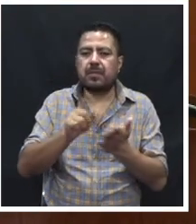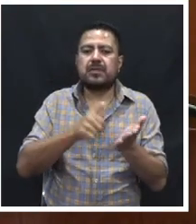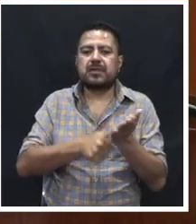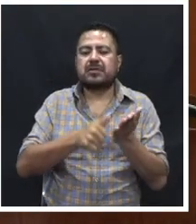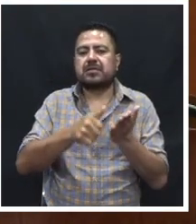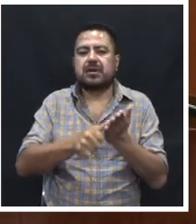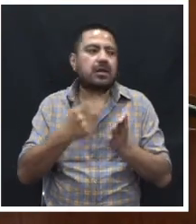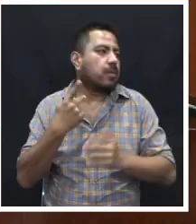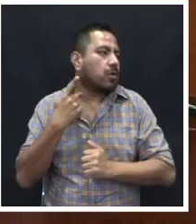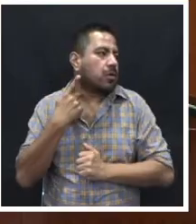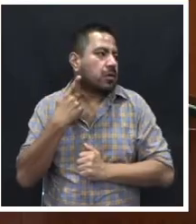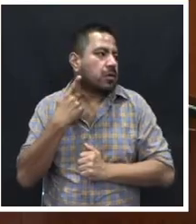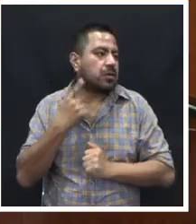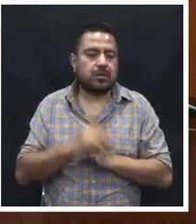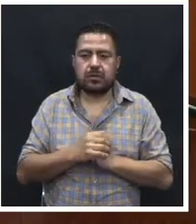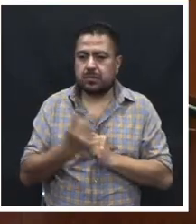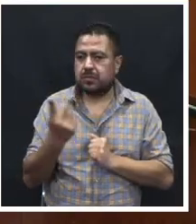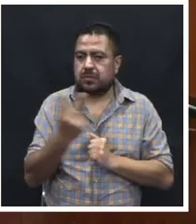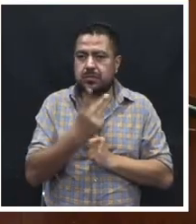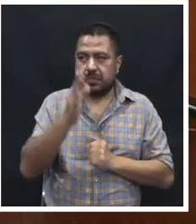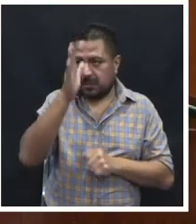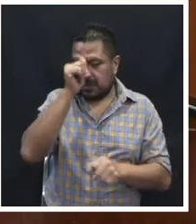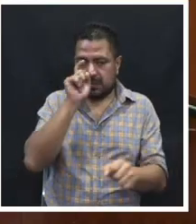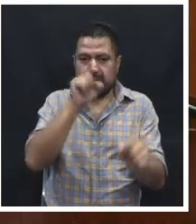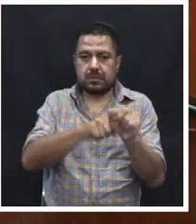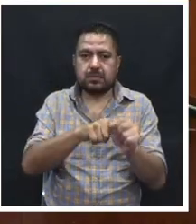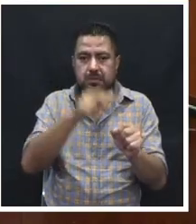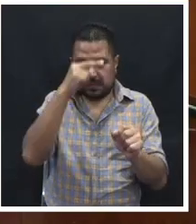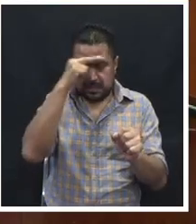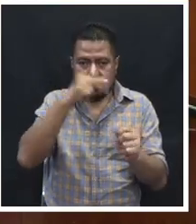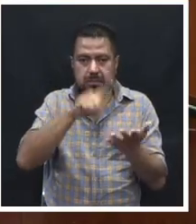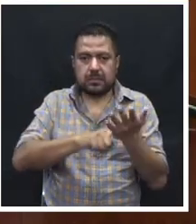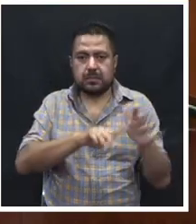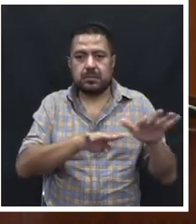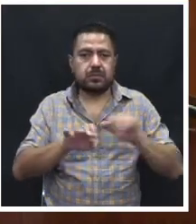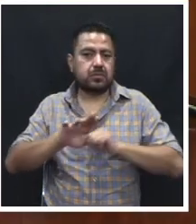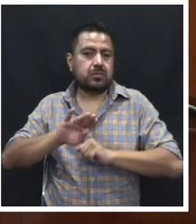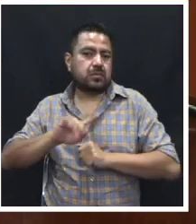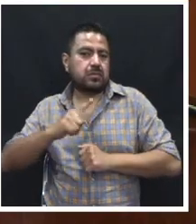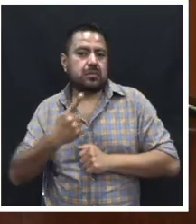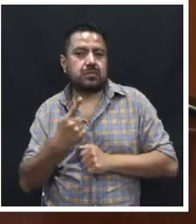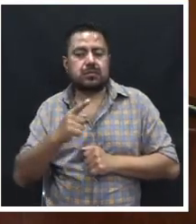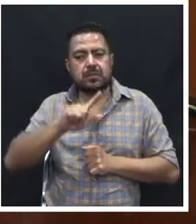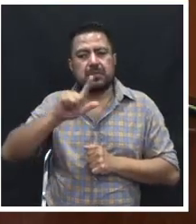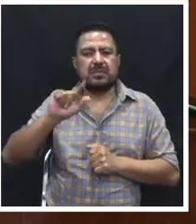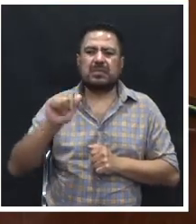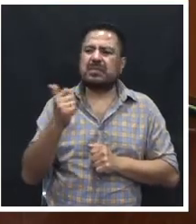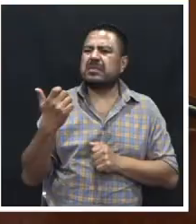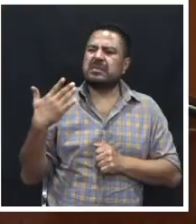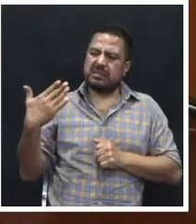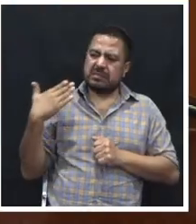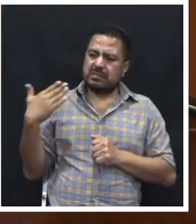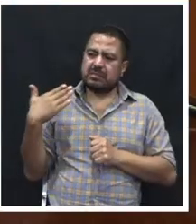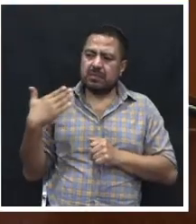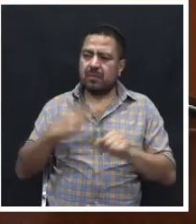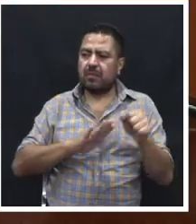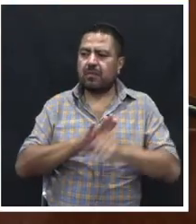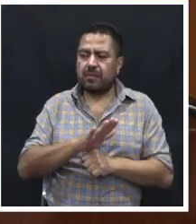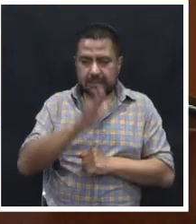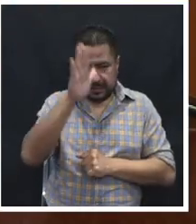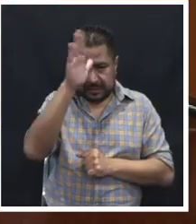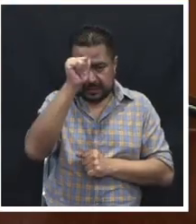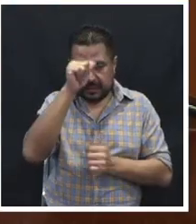y Políticos, ambos ratificados por nuestro país en 1981, y más recientemente el